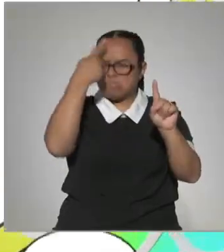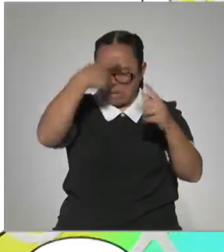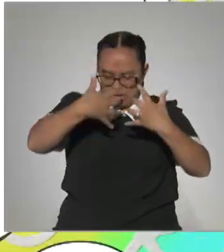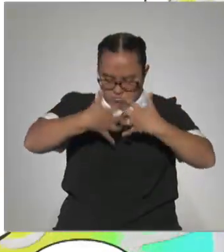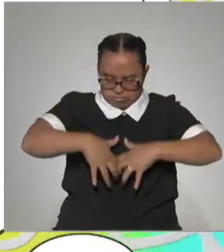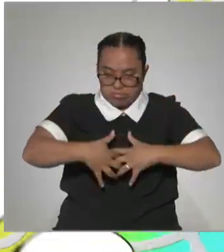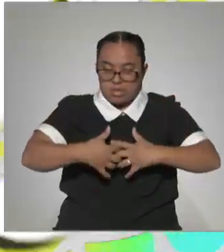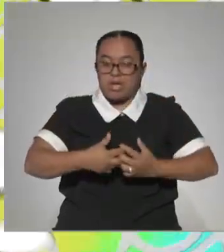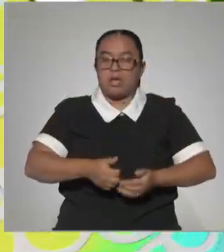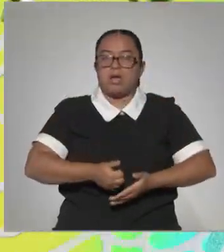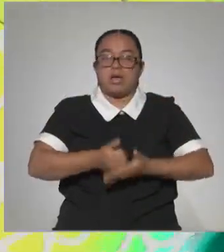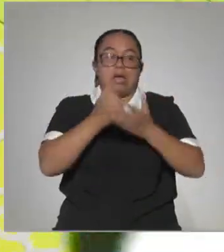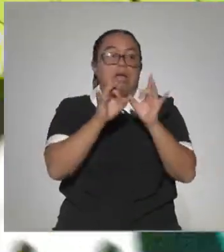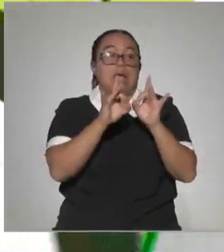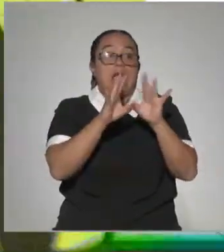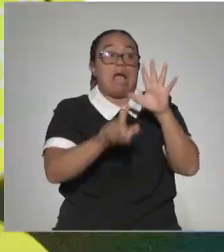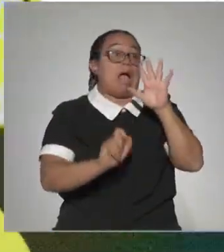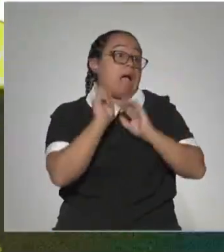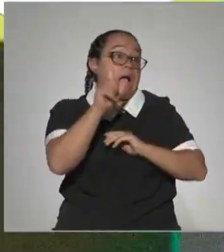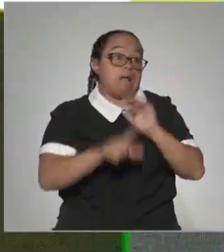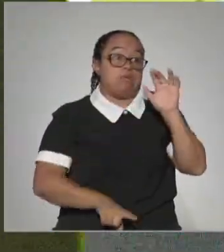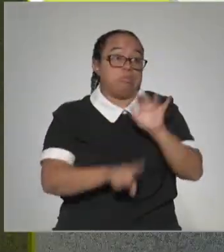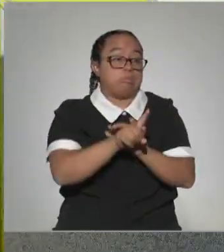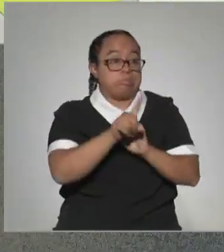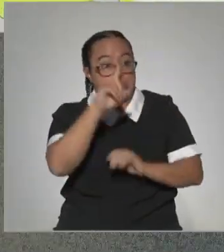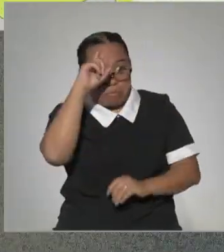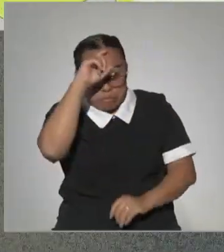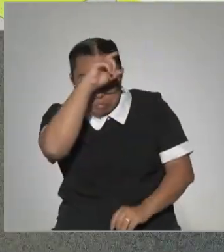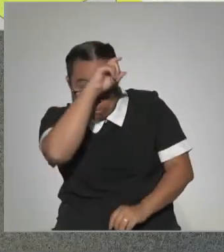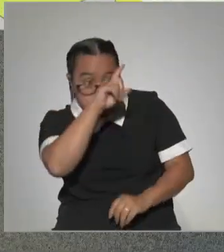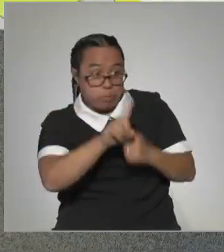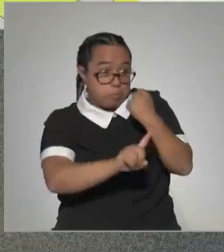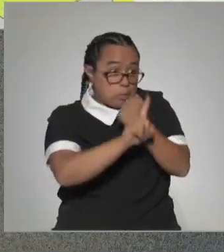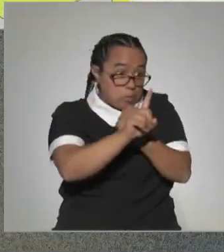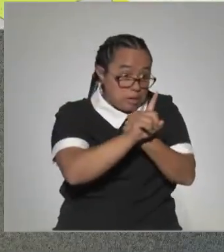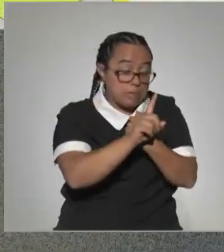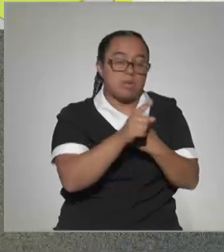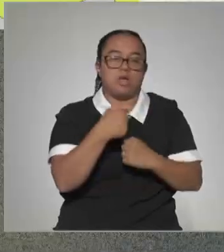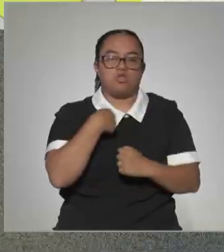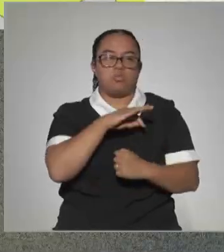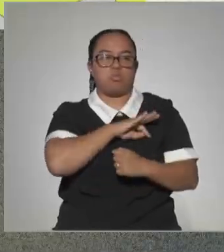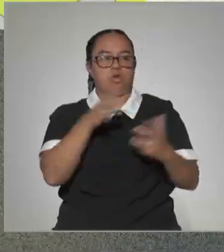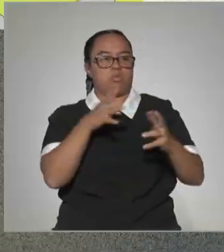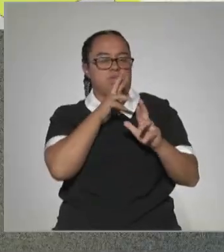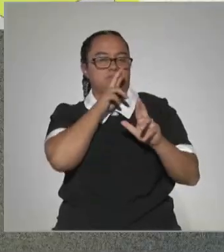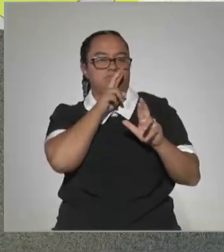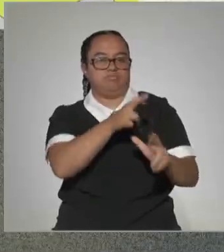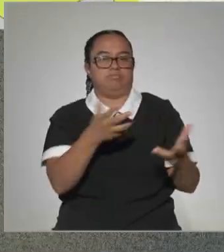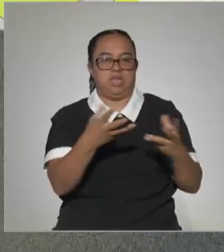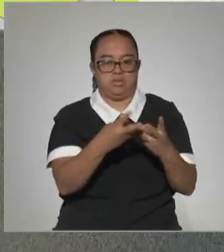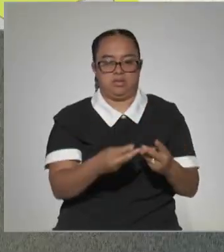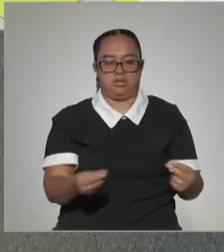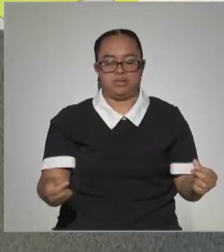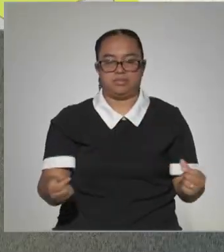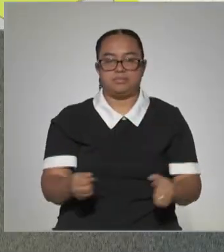es ayudarnos a reaccionar ante situaciones difíciles o desafiantes.